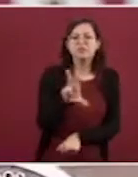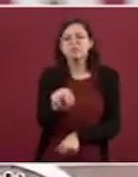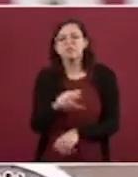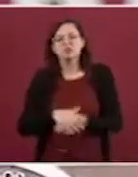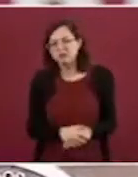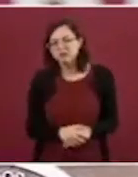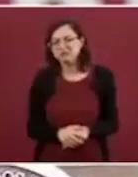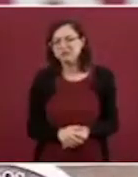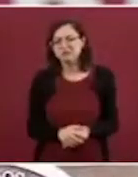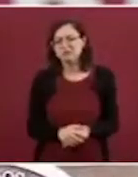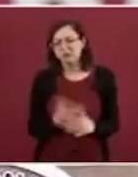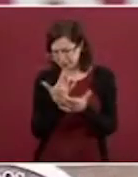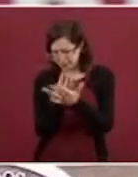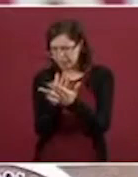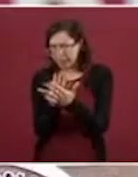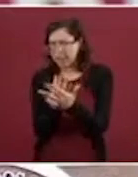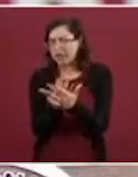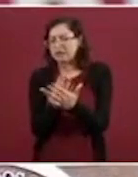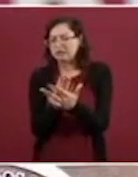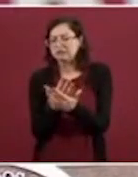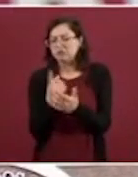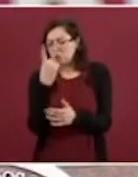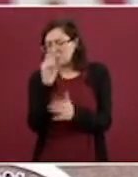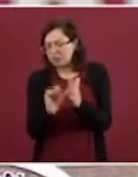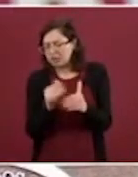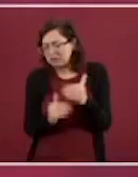¿Qué no se pudo esperar esa decisión?